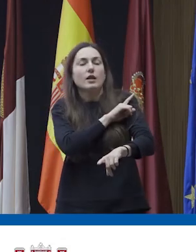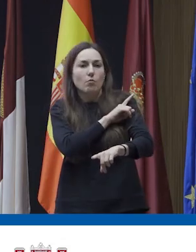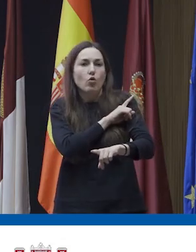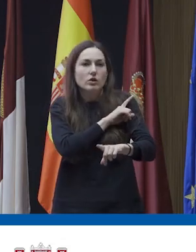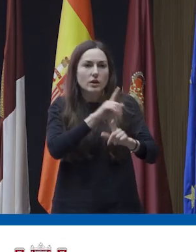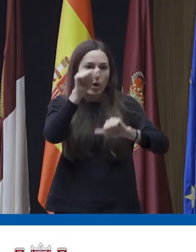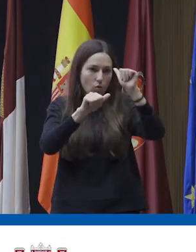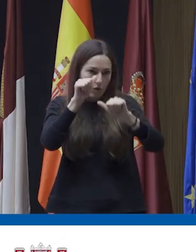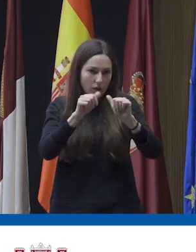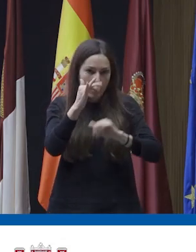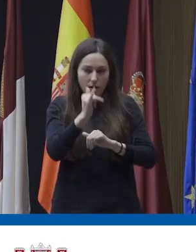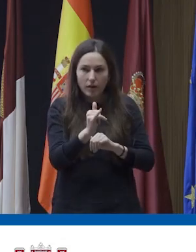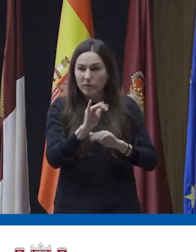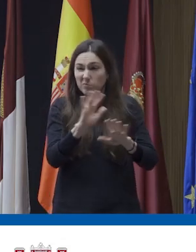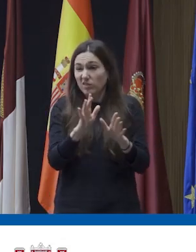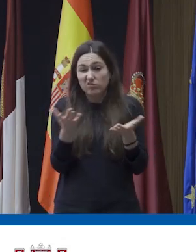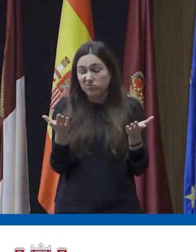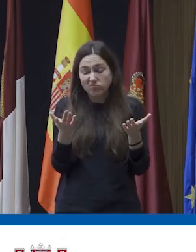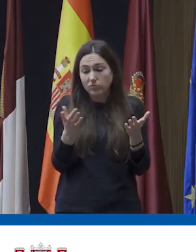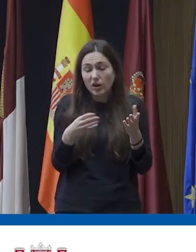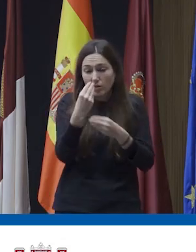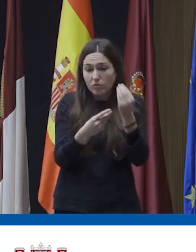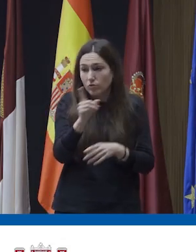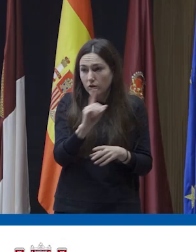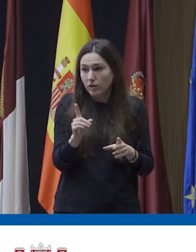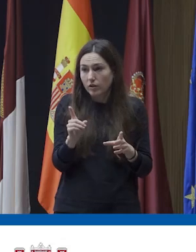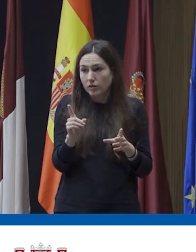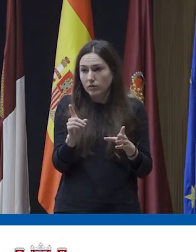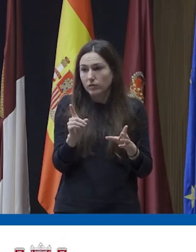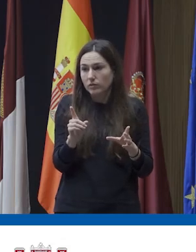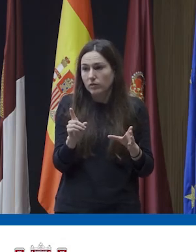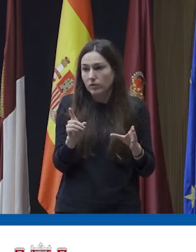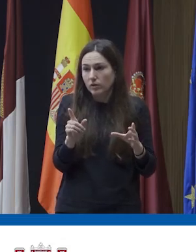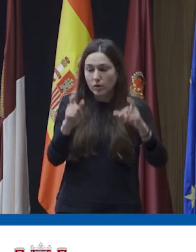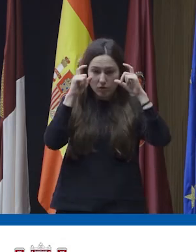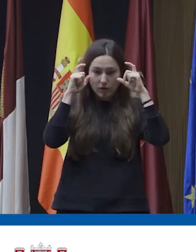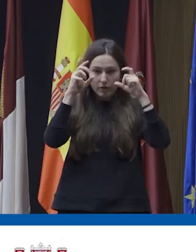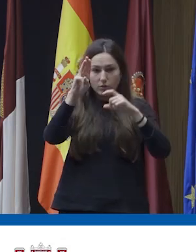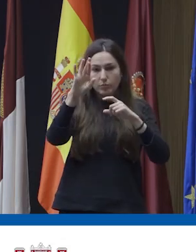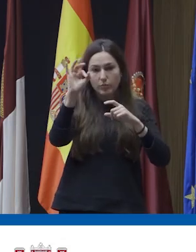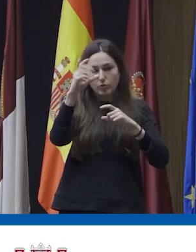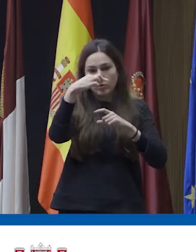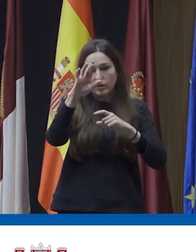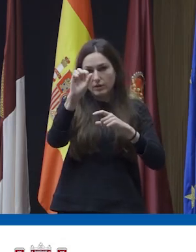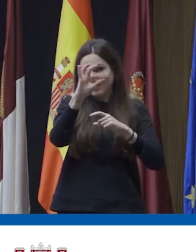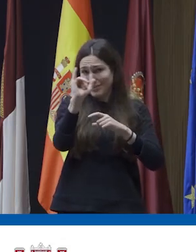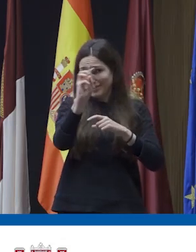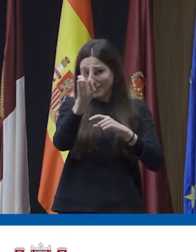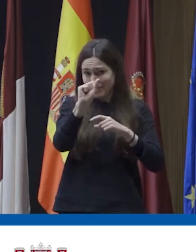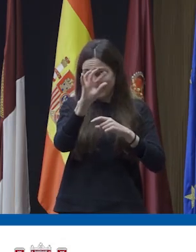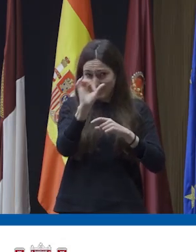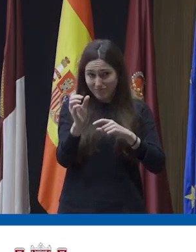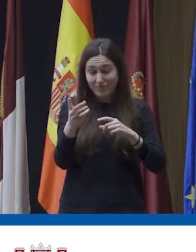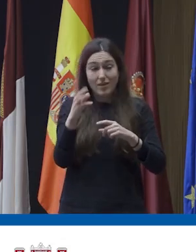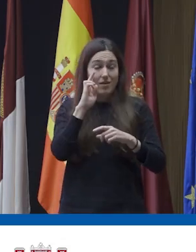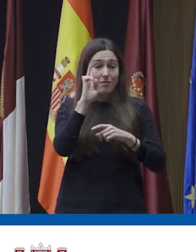comillas, se come el gel del ojo, pero eso no tiene ningún sentido. Vale. No lo que sí que claro, con las progresivas me corrigen la vista porque evidentemente tengo